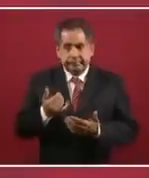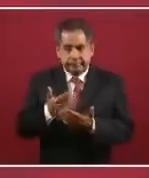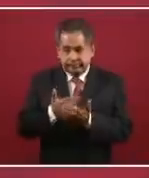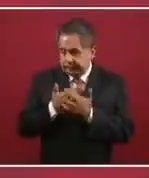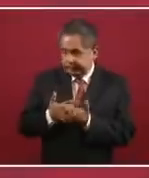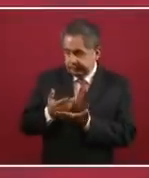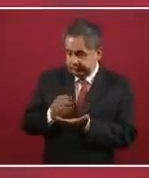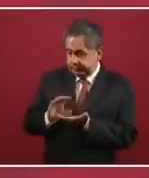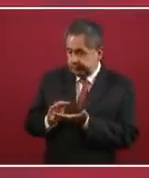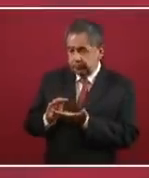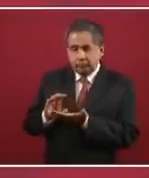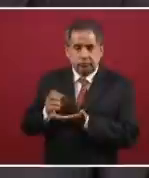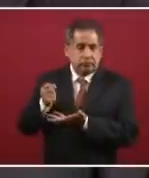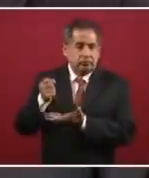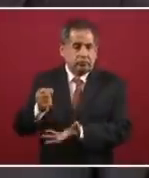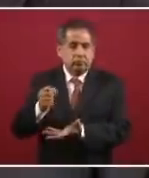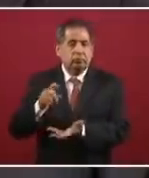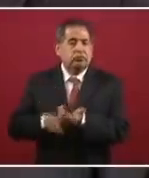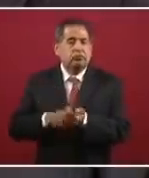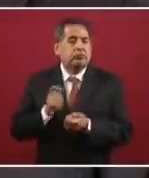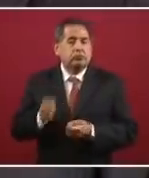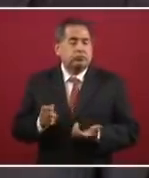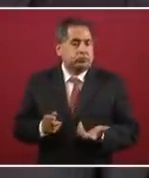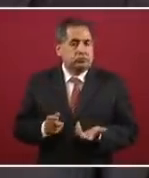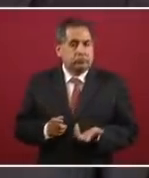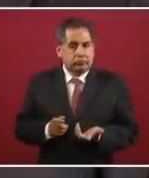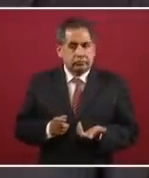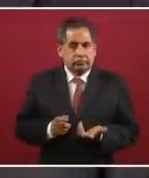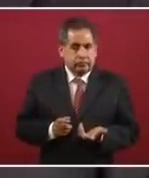entregar el presupuesto